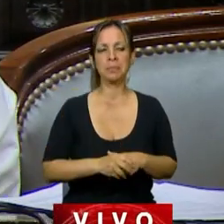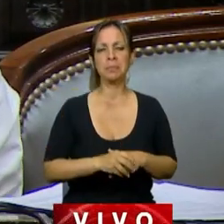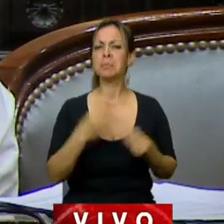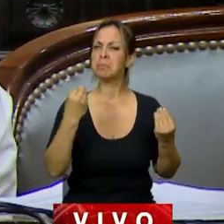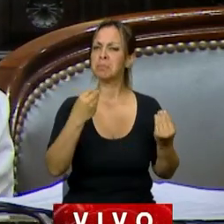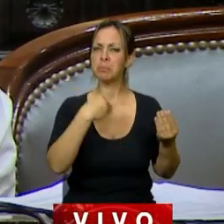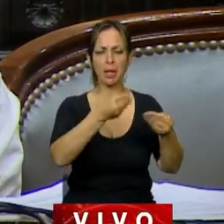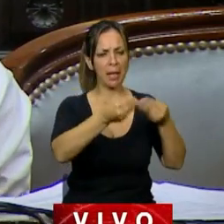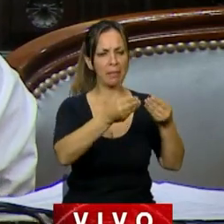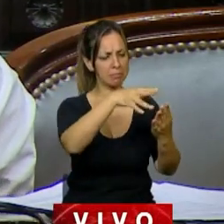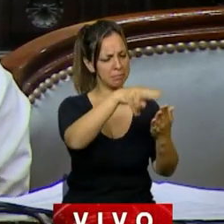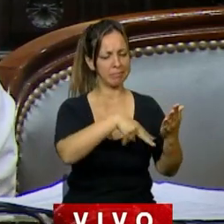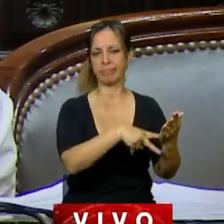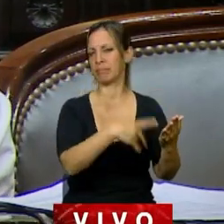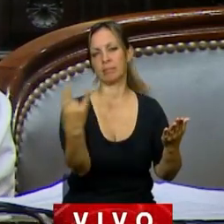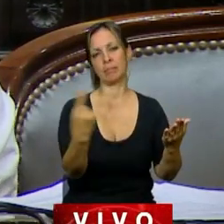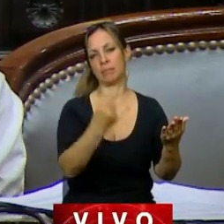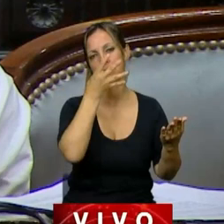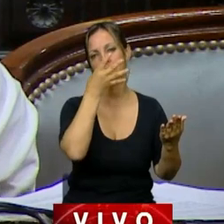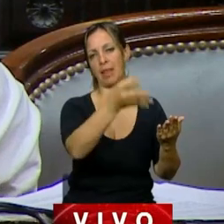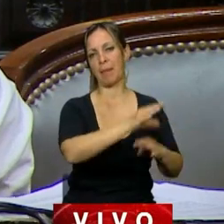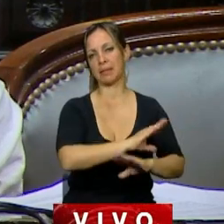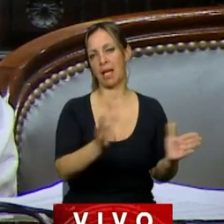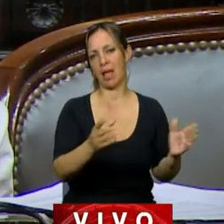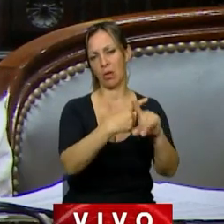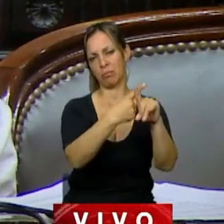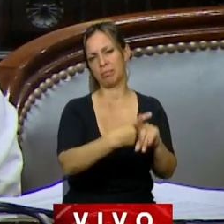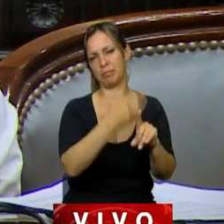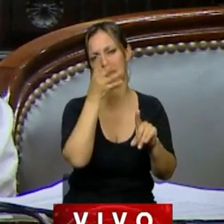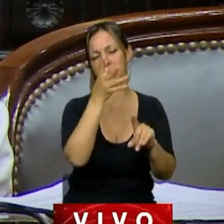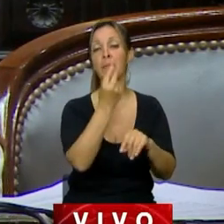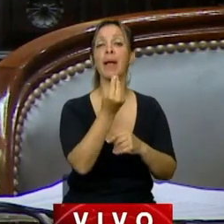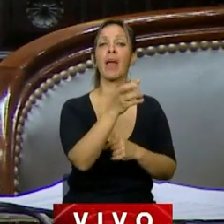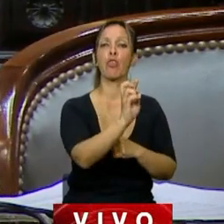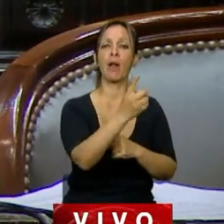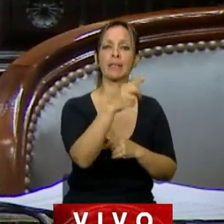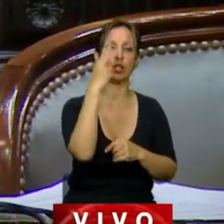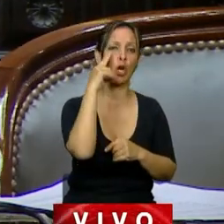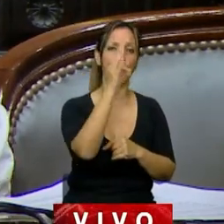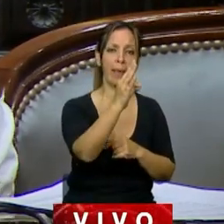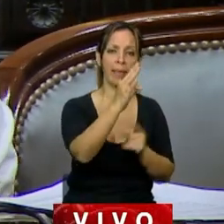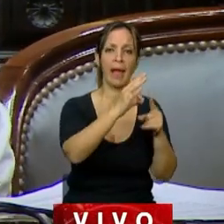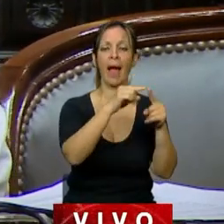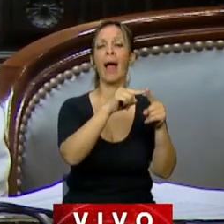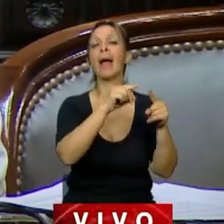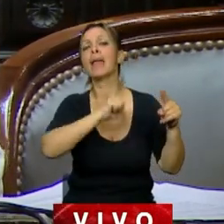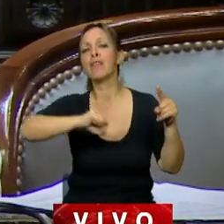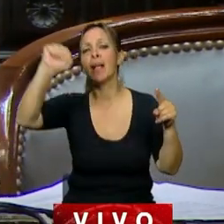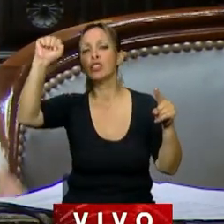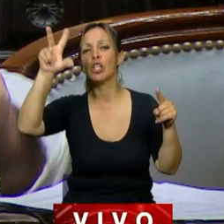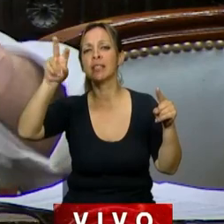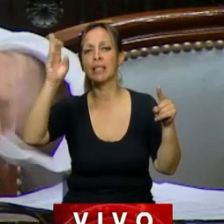tan grosera la mentira, tan errado el cálculo, un dólar a 190, la inflación